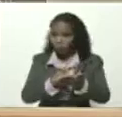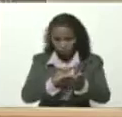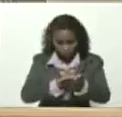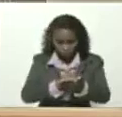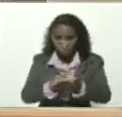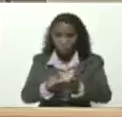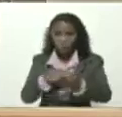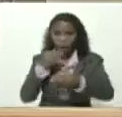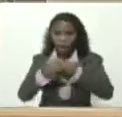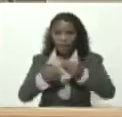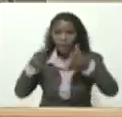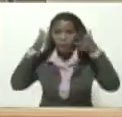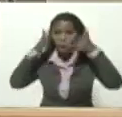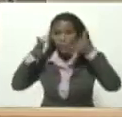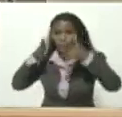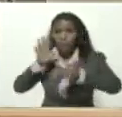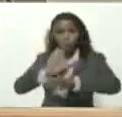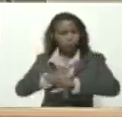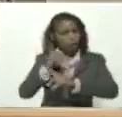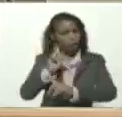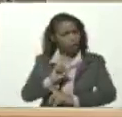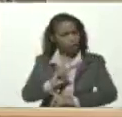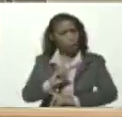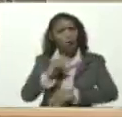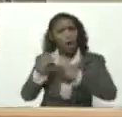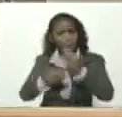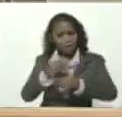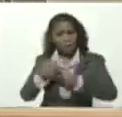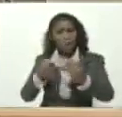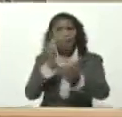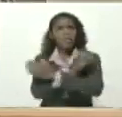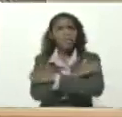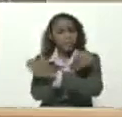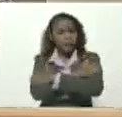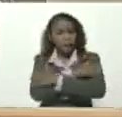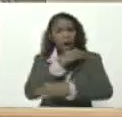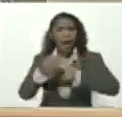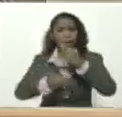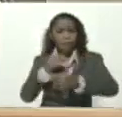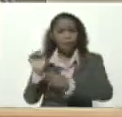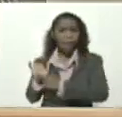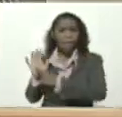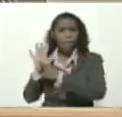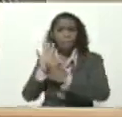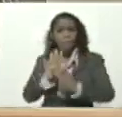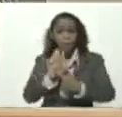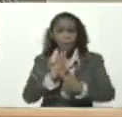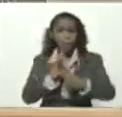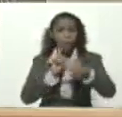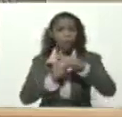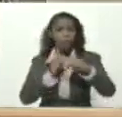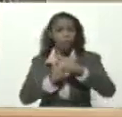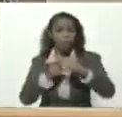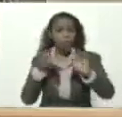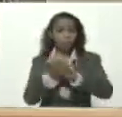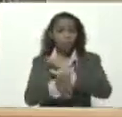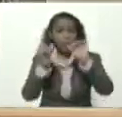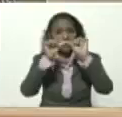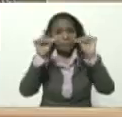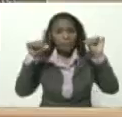sugerencias, ¿por qué no?, a felicitar y a destacar las virtudes de nuestro sistema